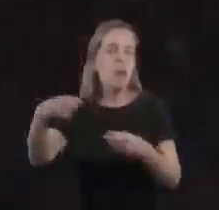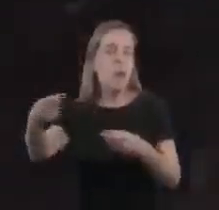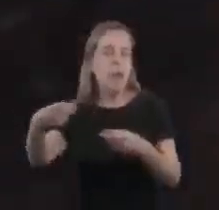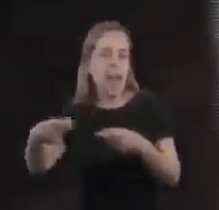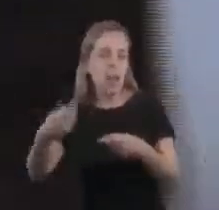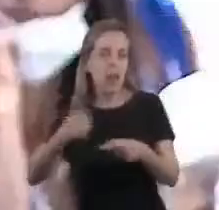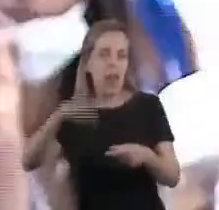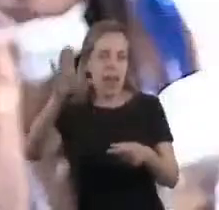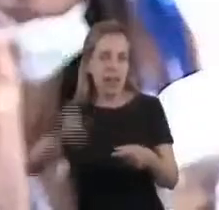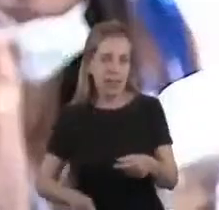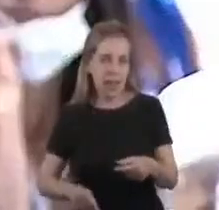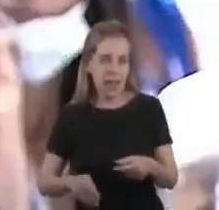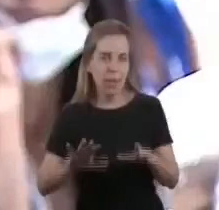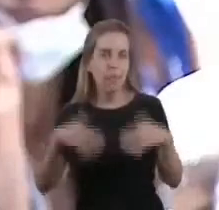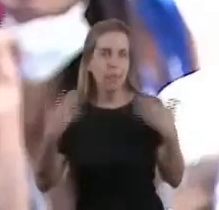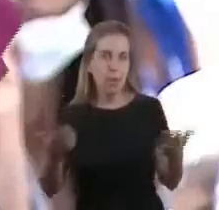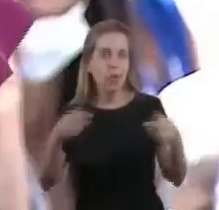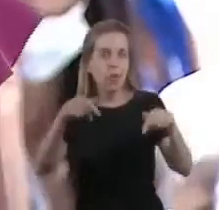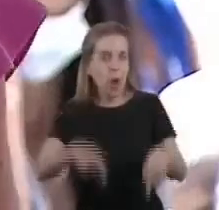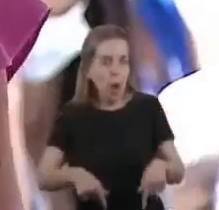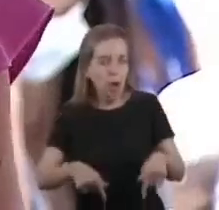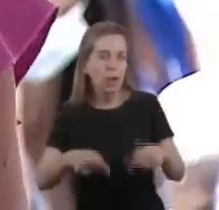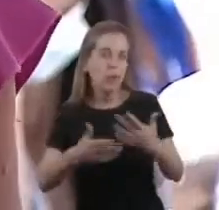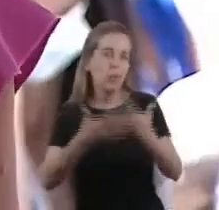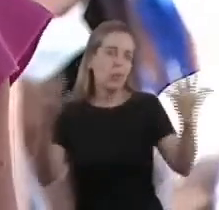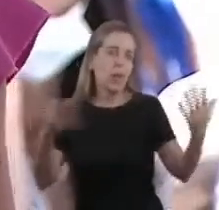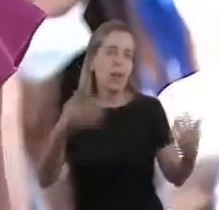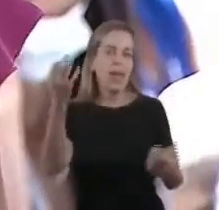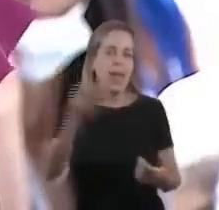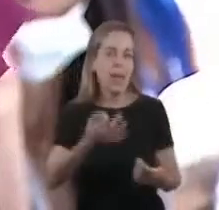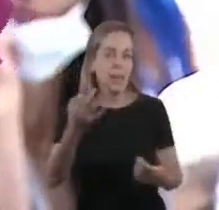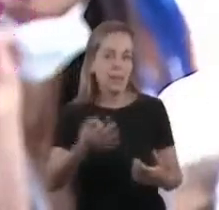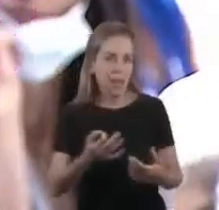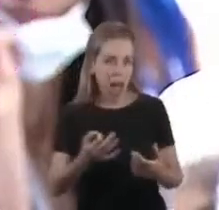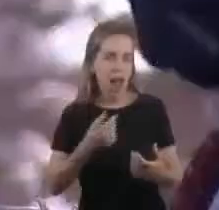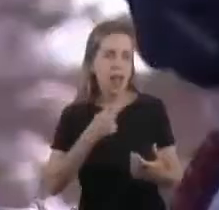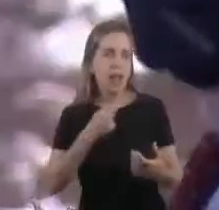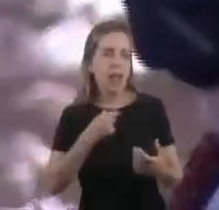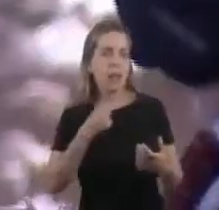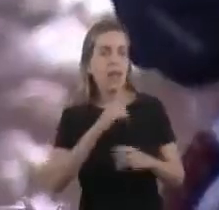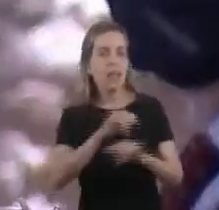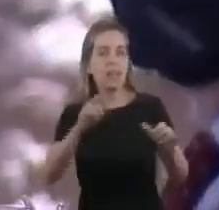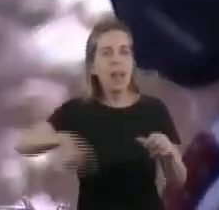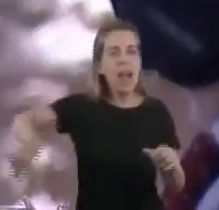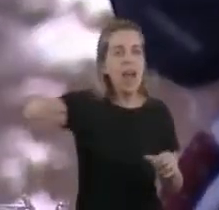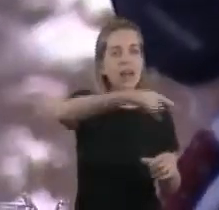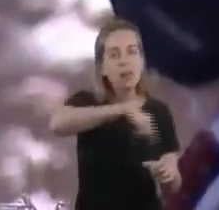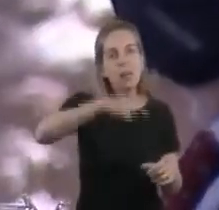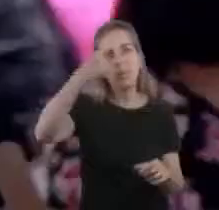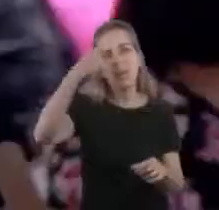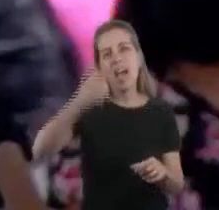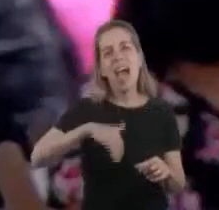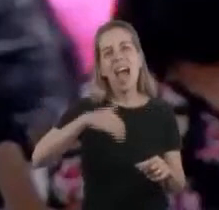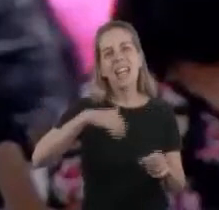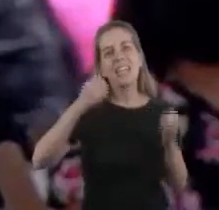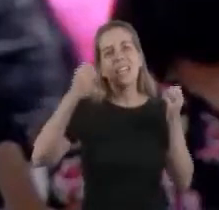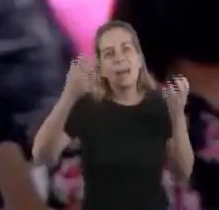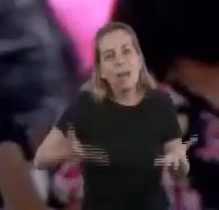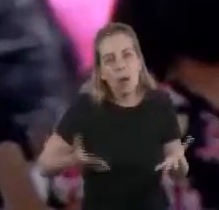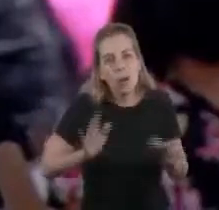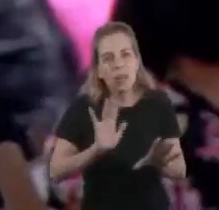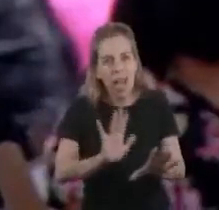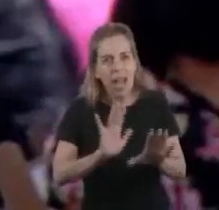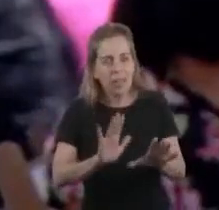de la Argentina. Por eso hoy, en este día tan especial, les queremos decir que reconstruir la Argentina se trata de esto, de